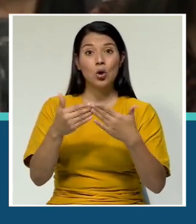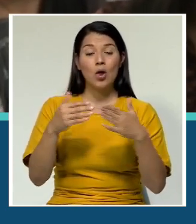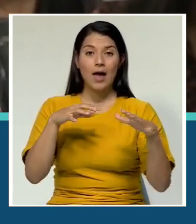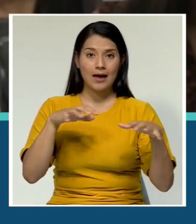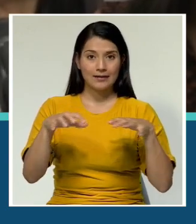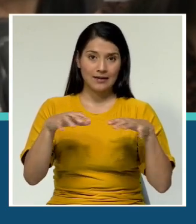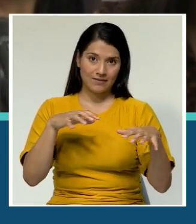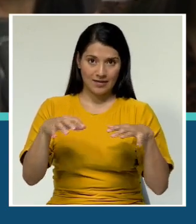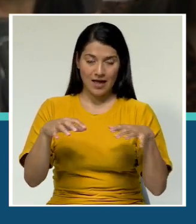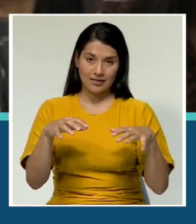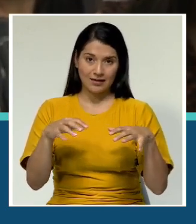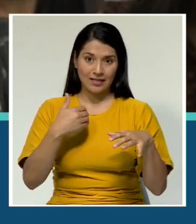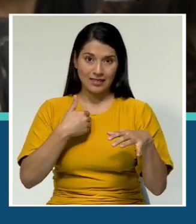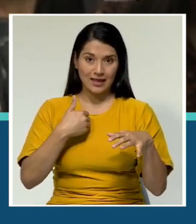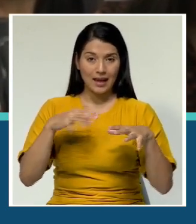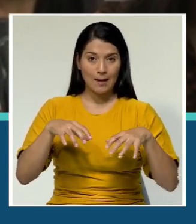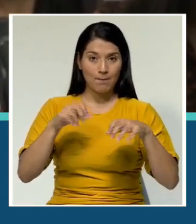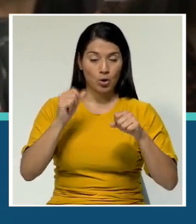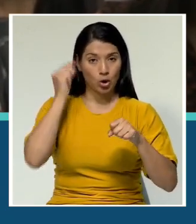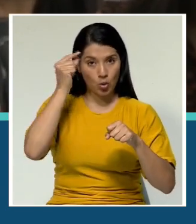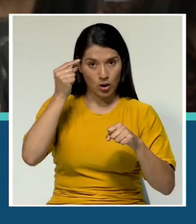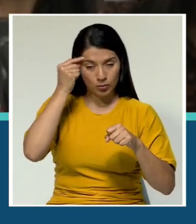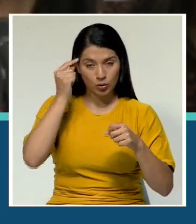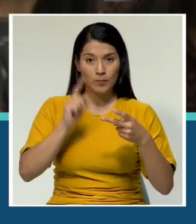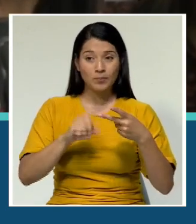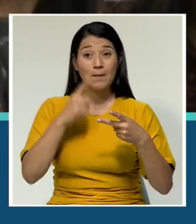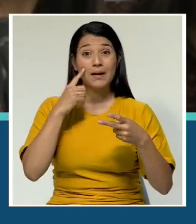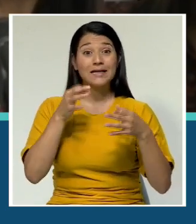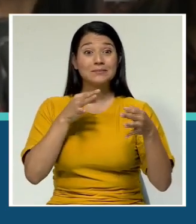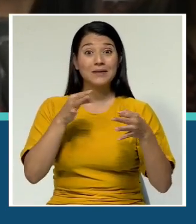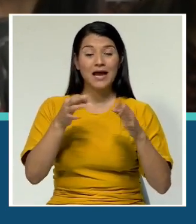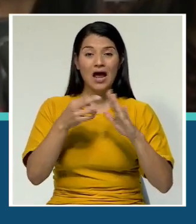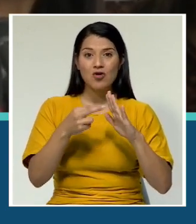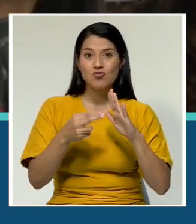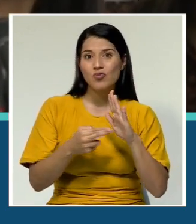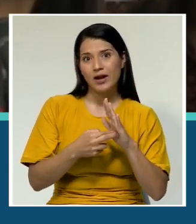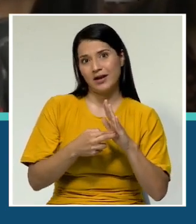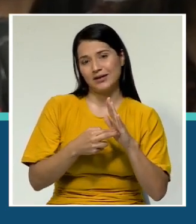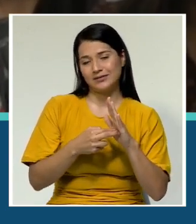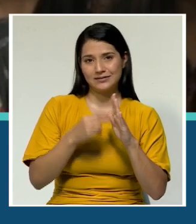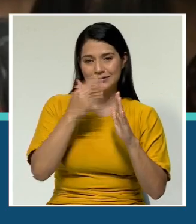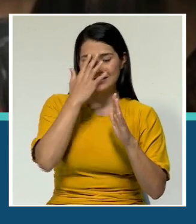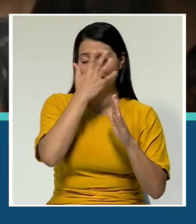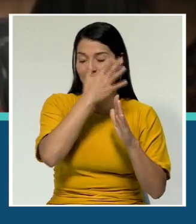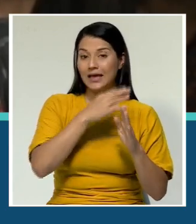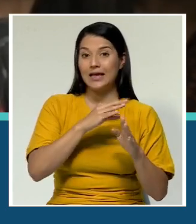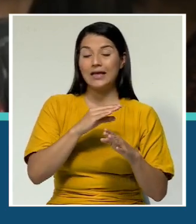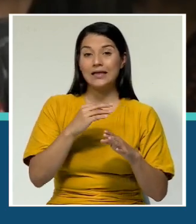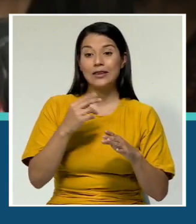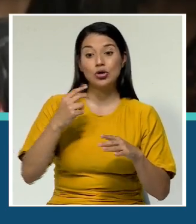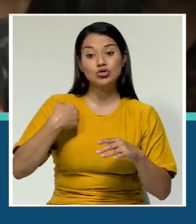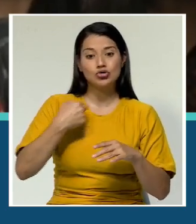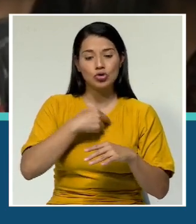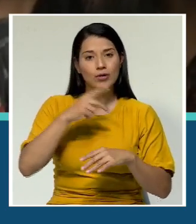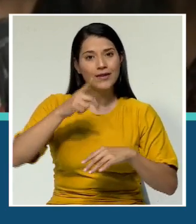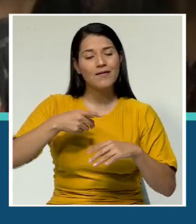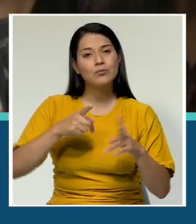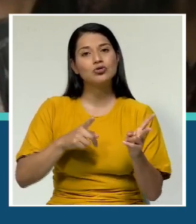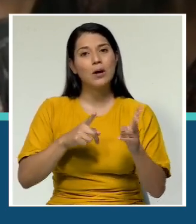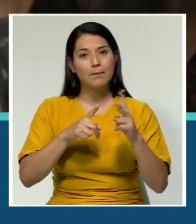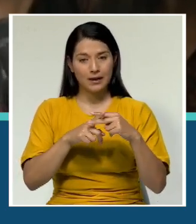los objetivos generales de todas las entidades que conforman el Poder Ejecutivo, cuáles son las reglas